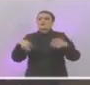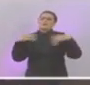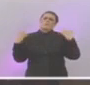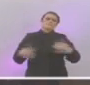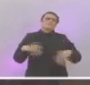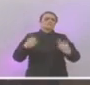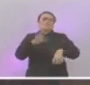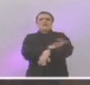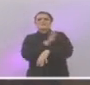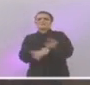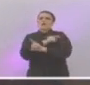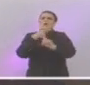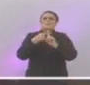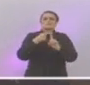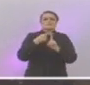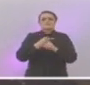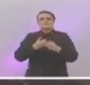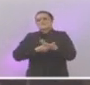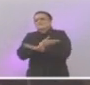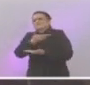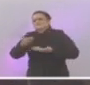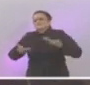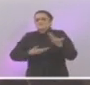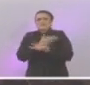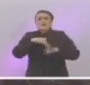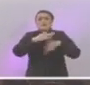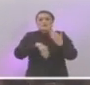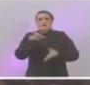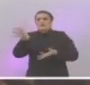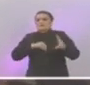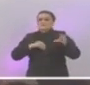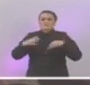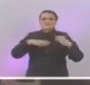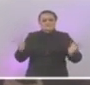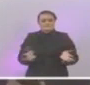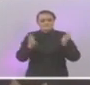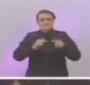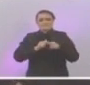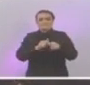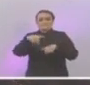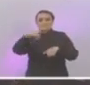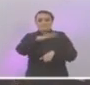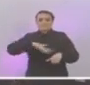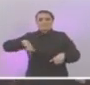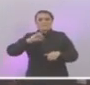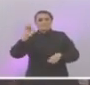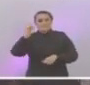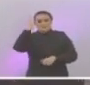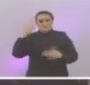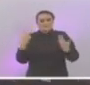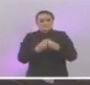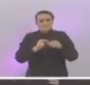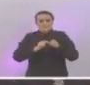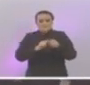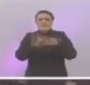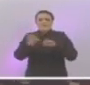energía social positiva y contagiosa que nos impulsa a seguir avanzando. En San Luis Potosí seguiremos trabajando